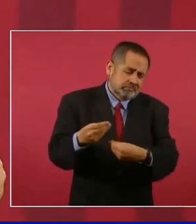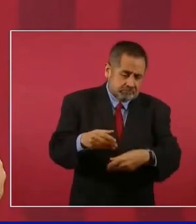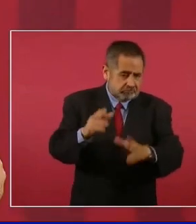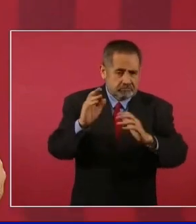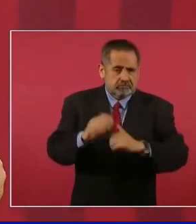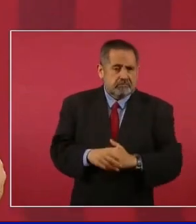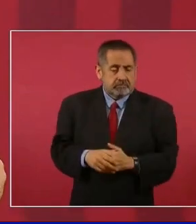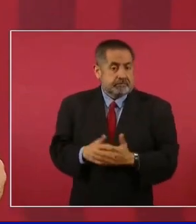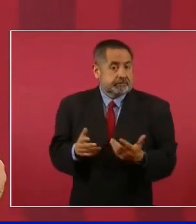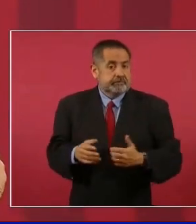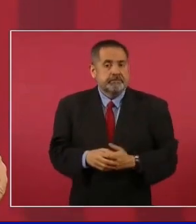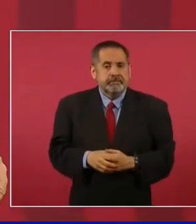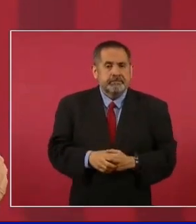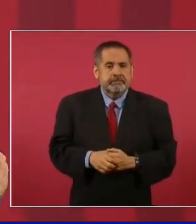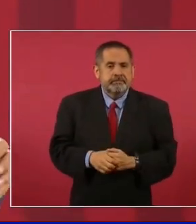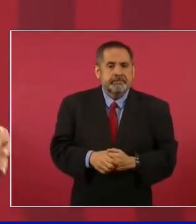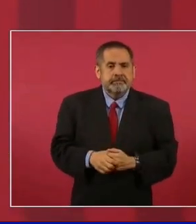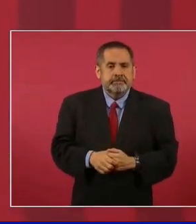Bueno,